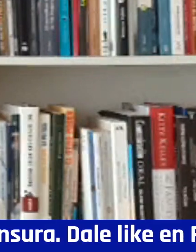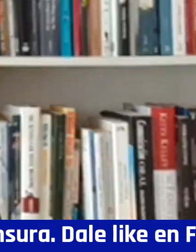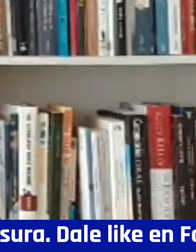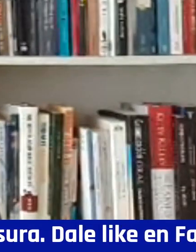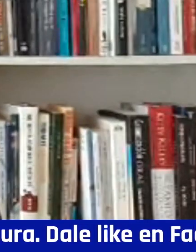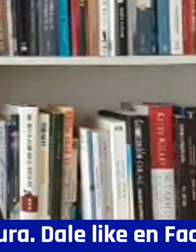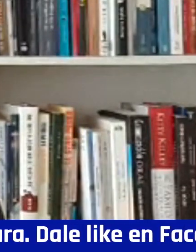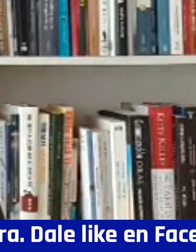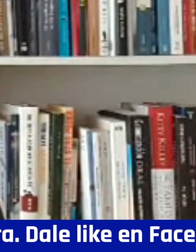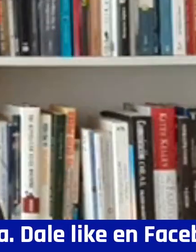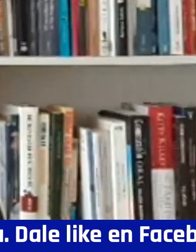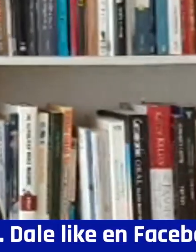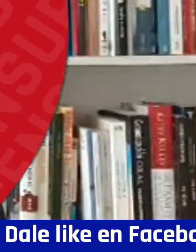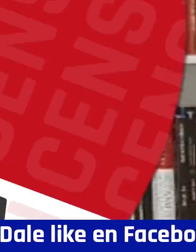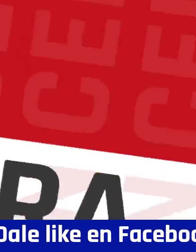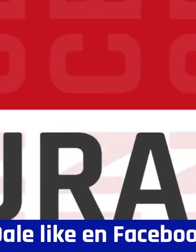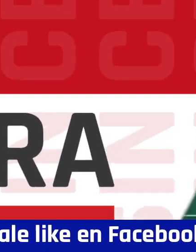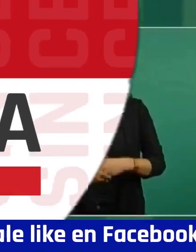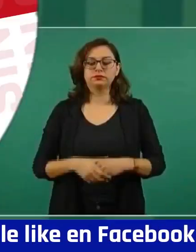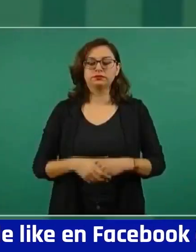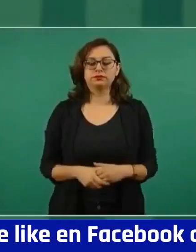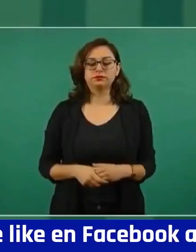dijo el presidente López Obrador.